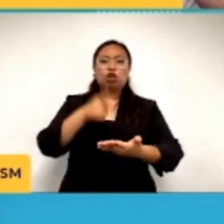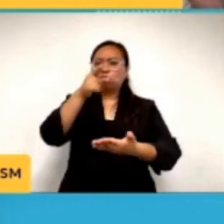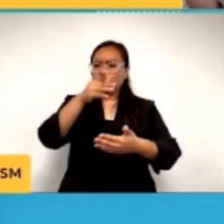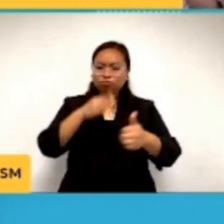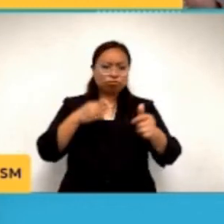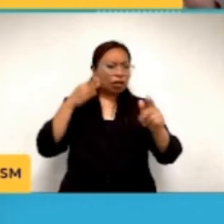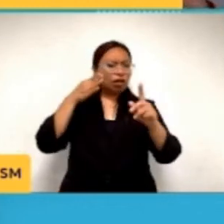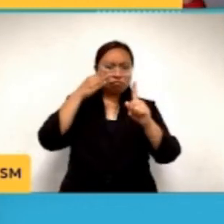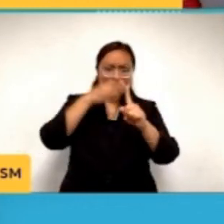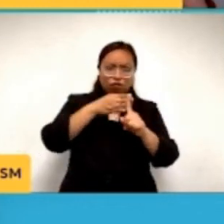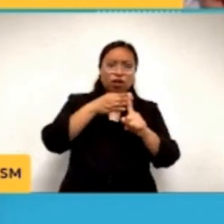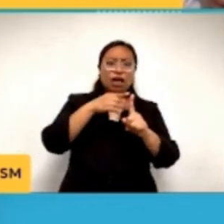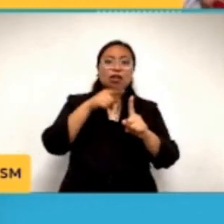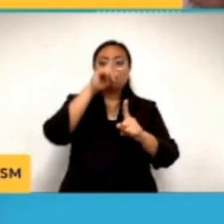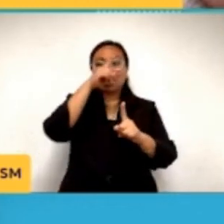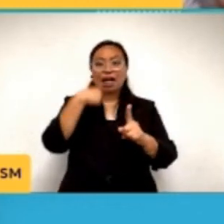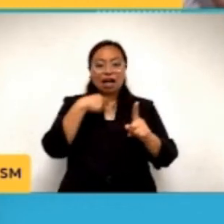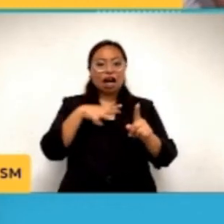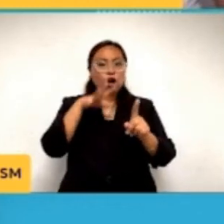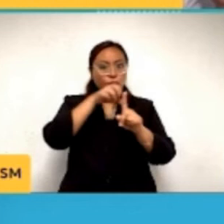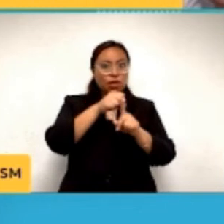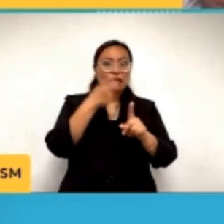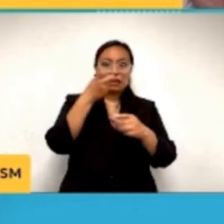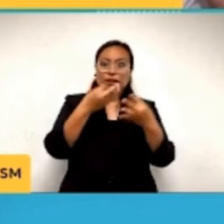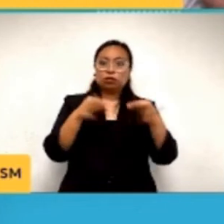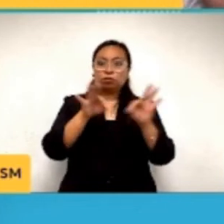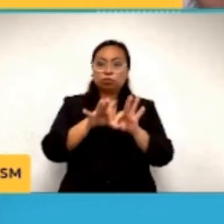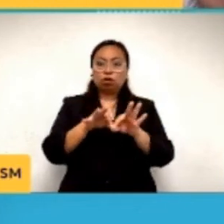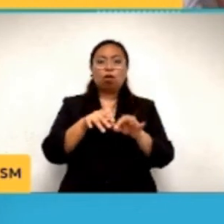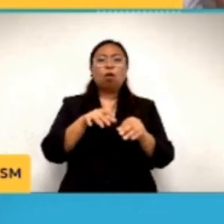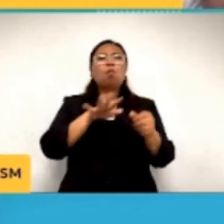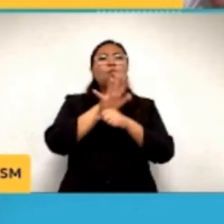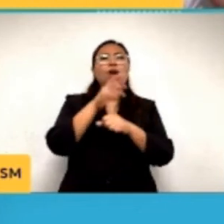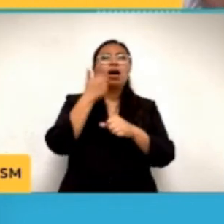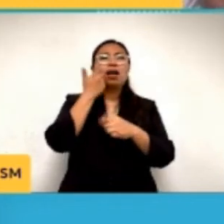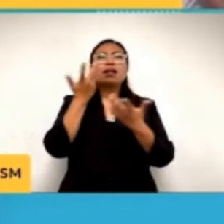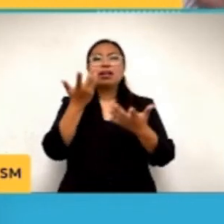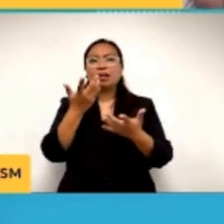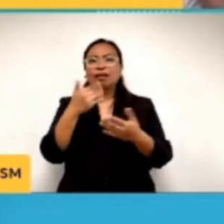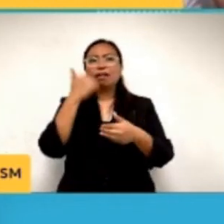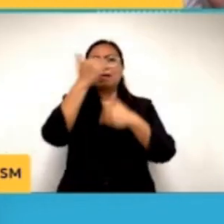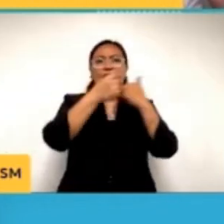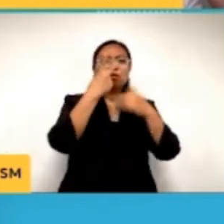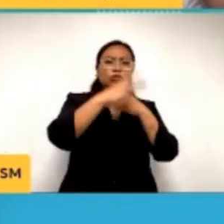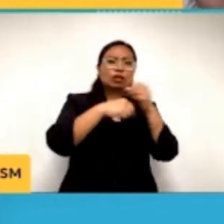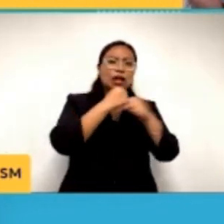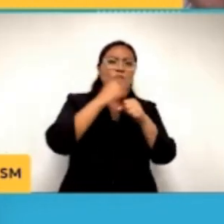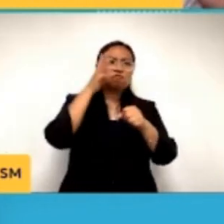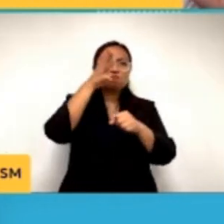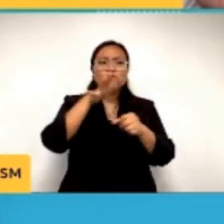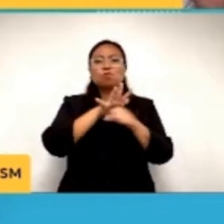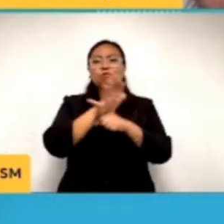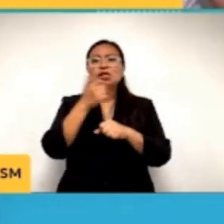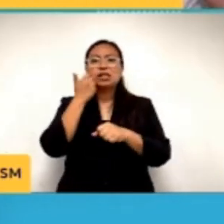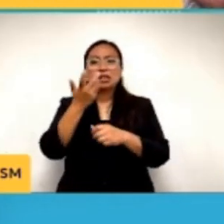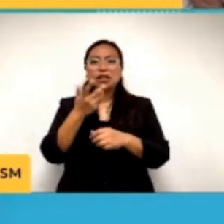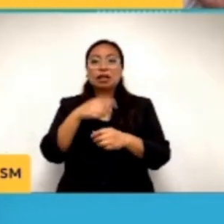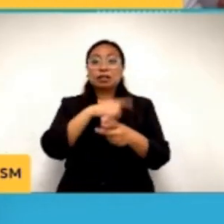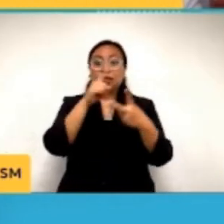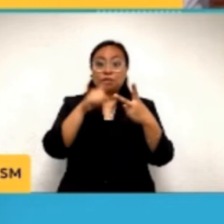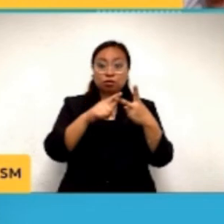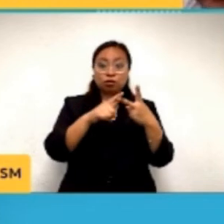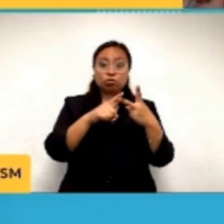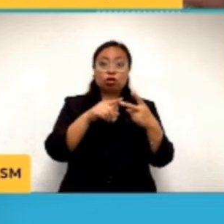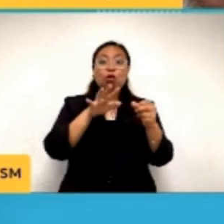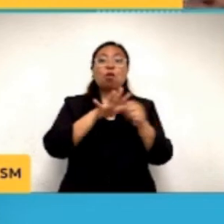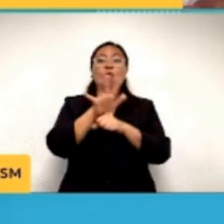propósito, a dónde quieres ir, qué quieres lograr. 2, mapea a tus personas clave. 3, genera